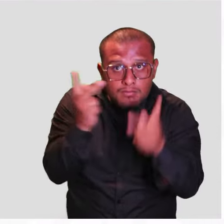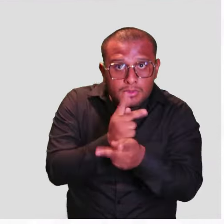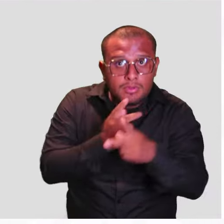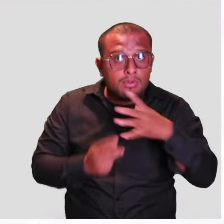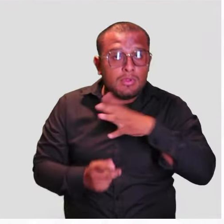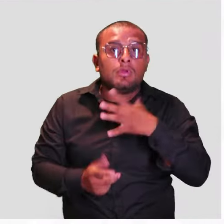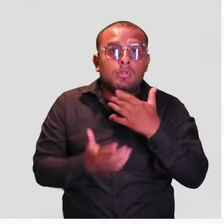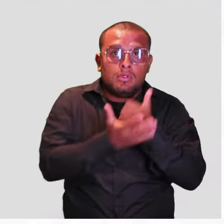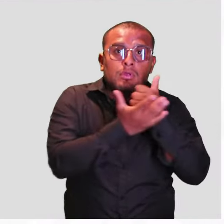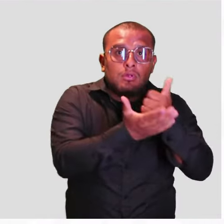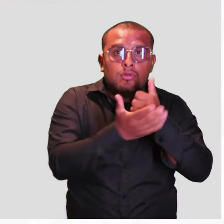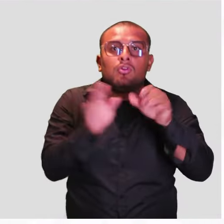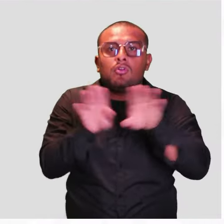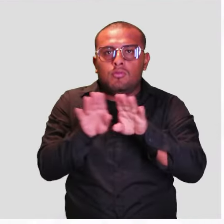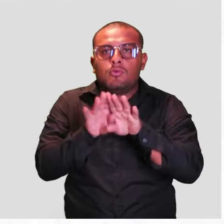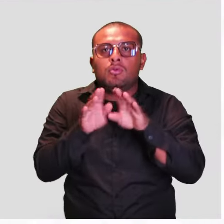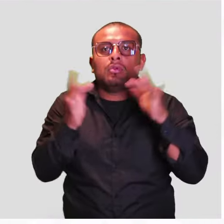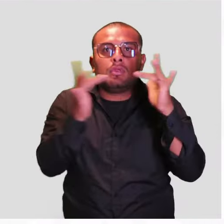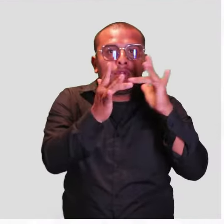internet gratuito.